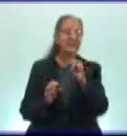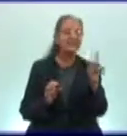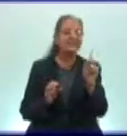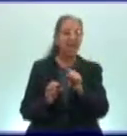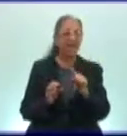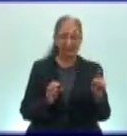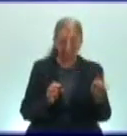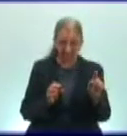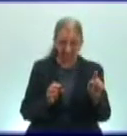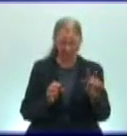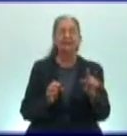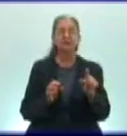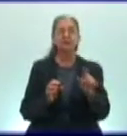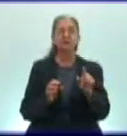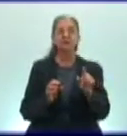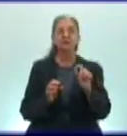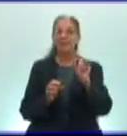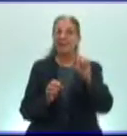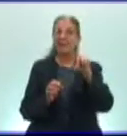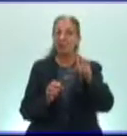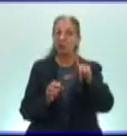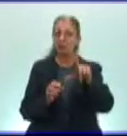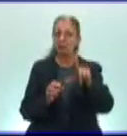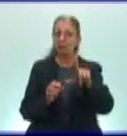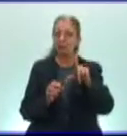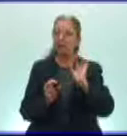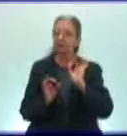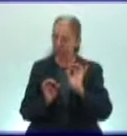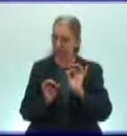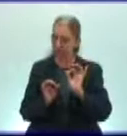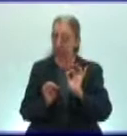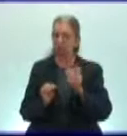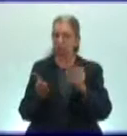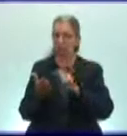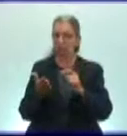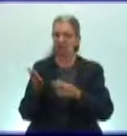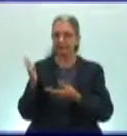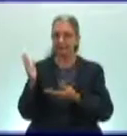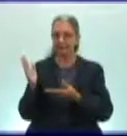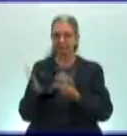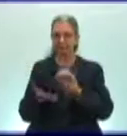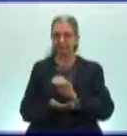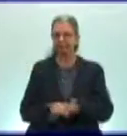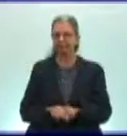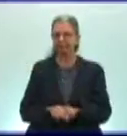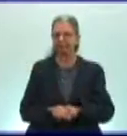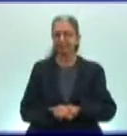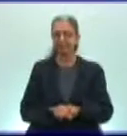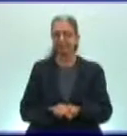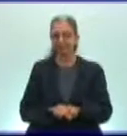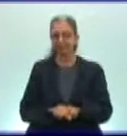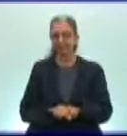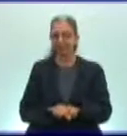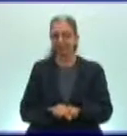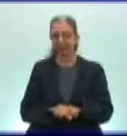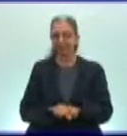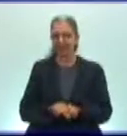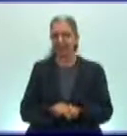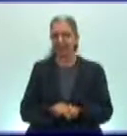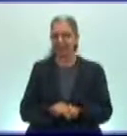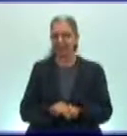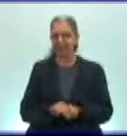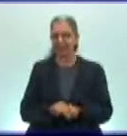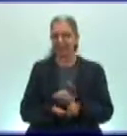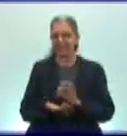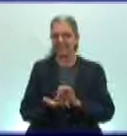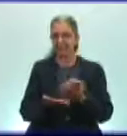este número atómico con la letra Z mayúscula. Esto aparece en su libro de texto en el recuadro